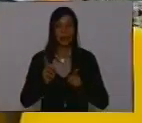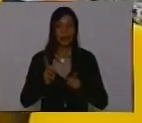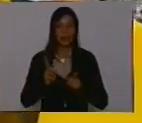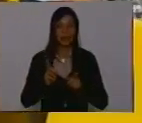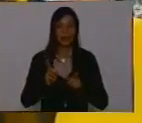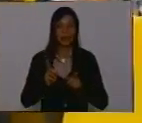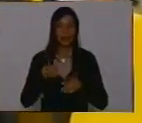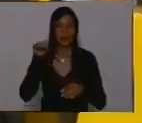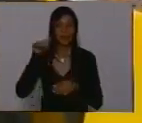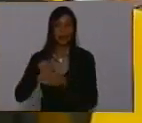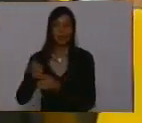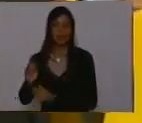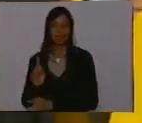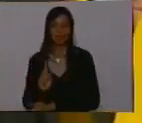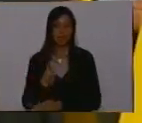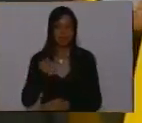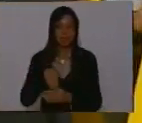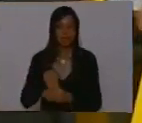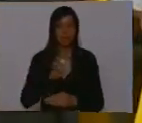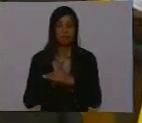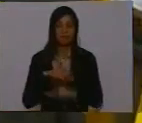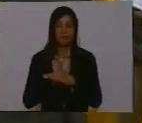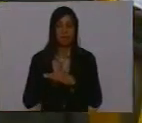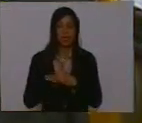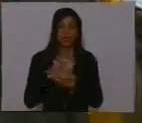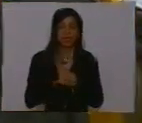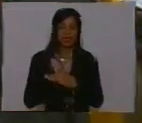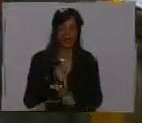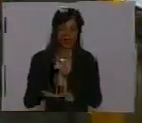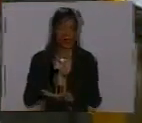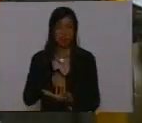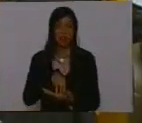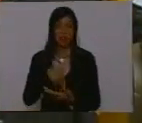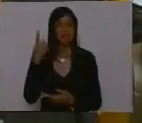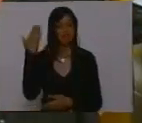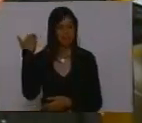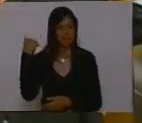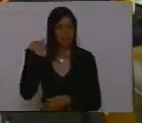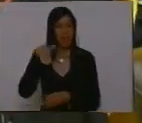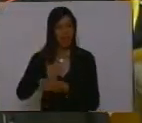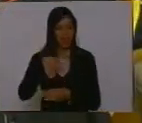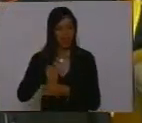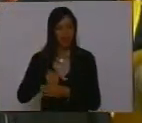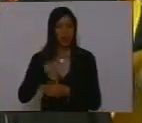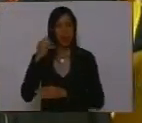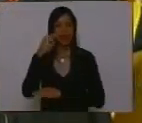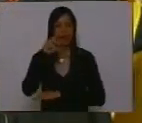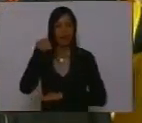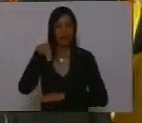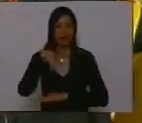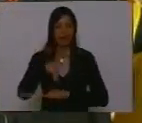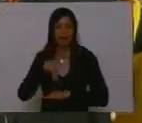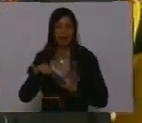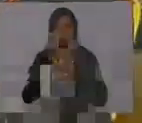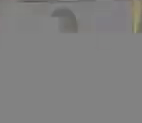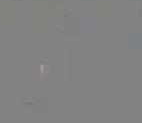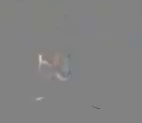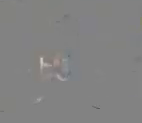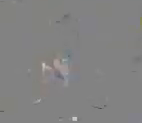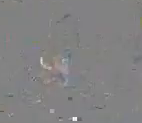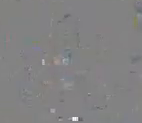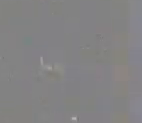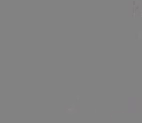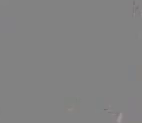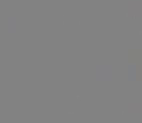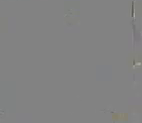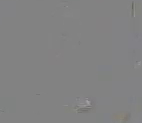sin votar en el sector del estado Miranda para las elecciones a la Asamblea Nacional Constituyente.